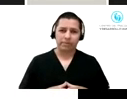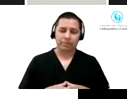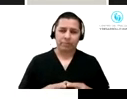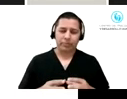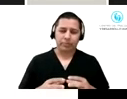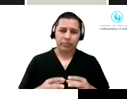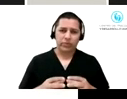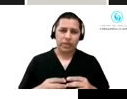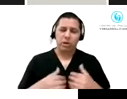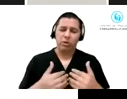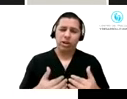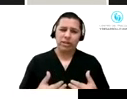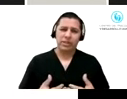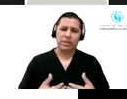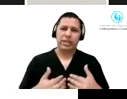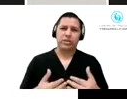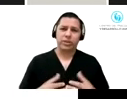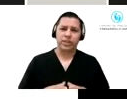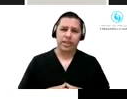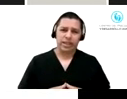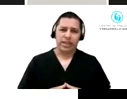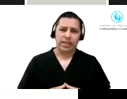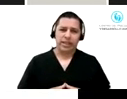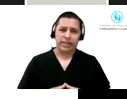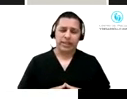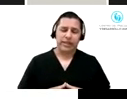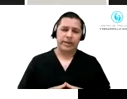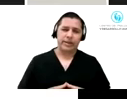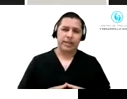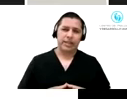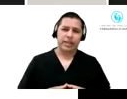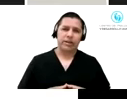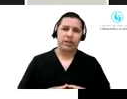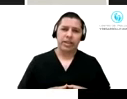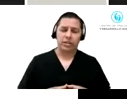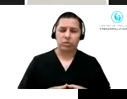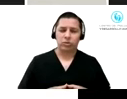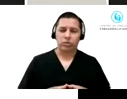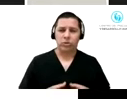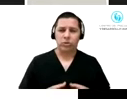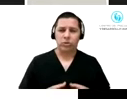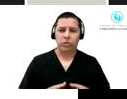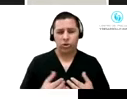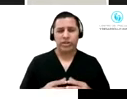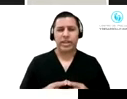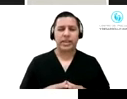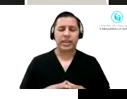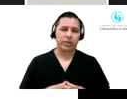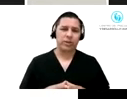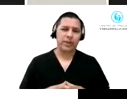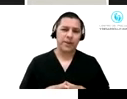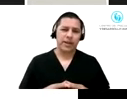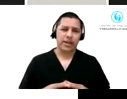ejemplo. Pero luego las investigaciones que se dieron en el transcurso del tiempo y que hoy